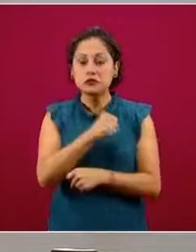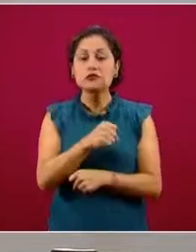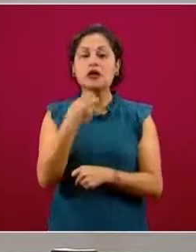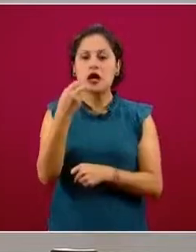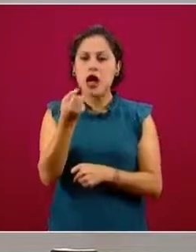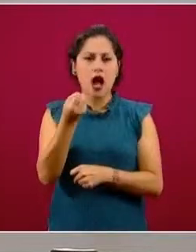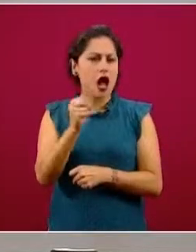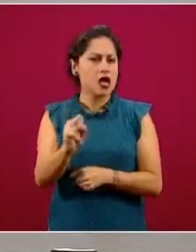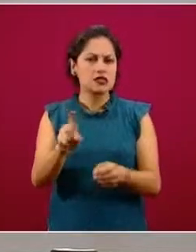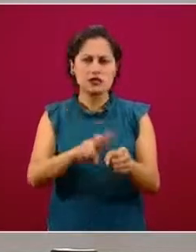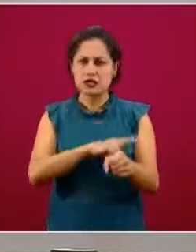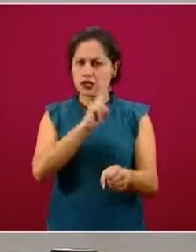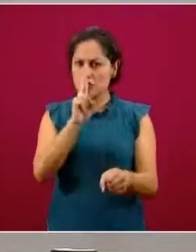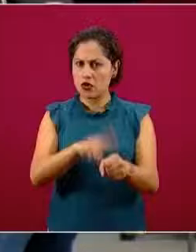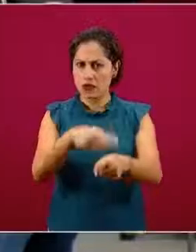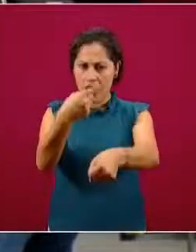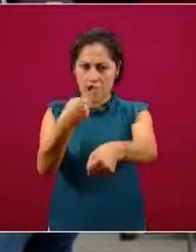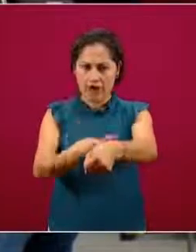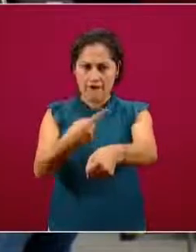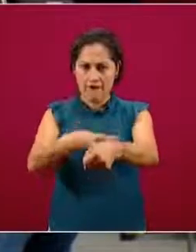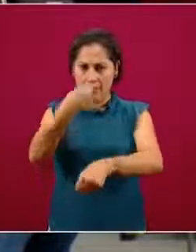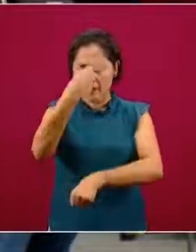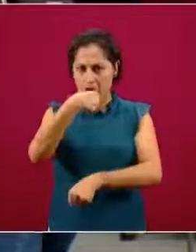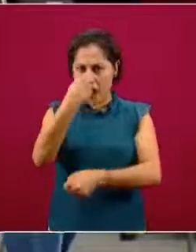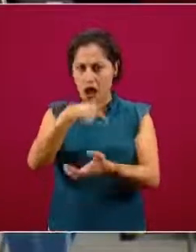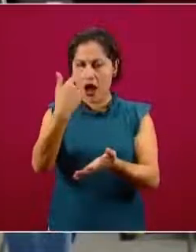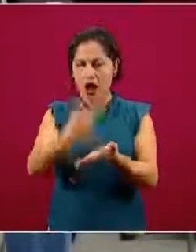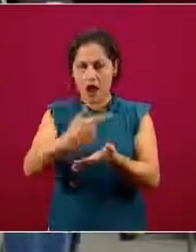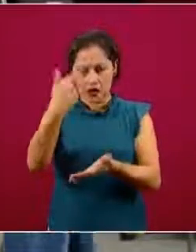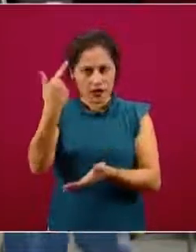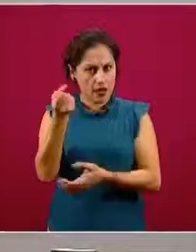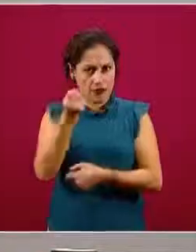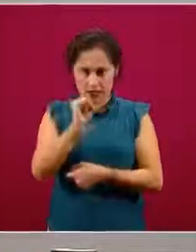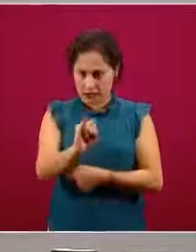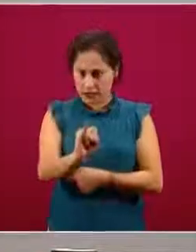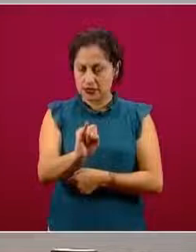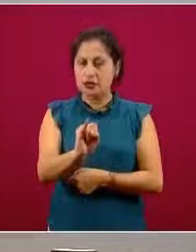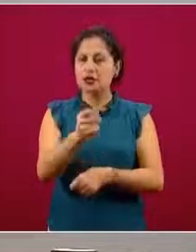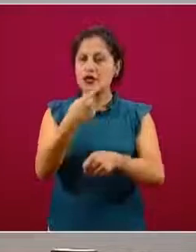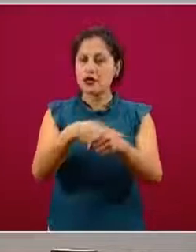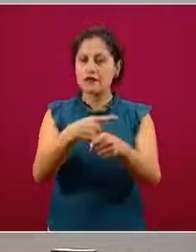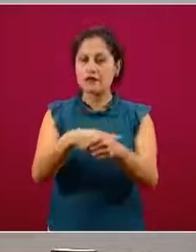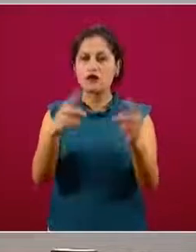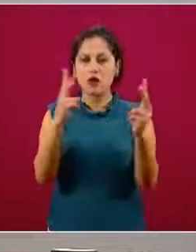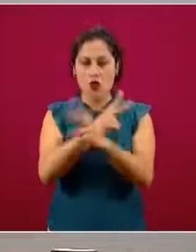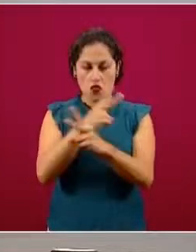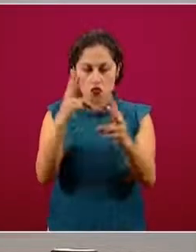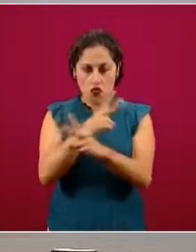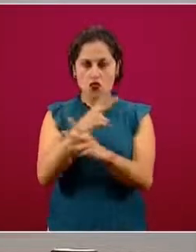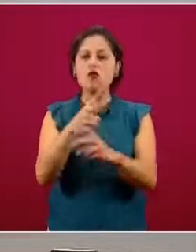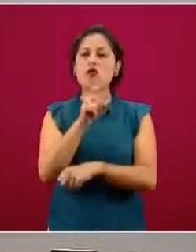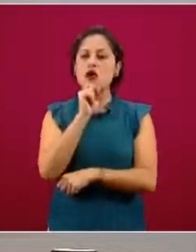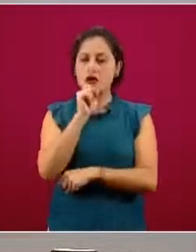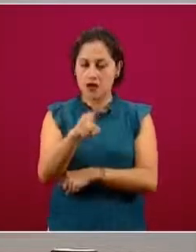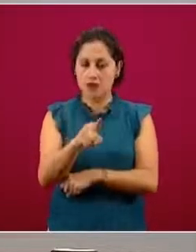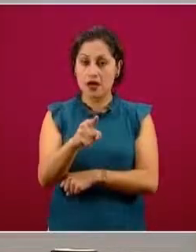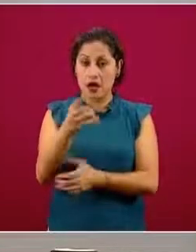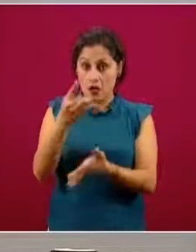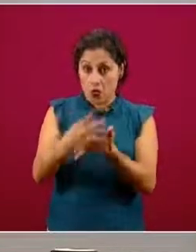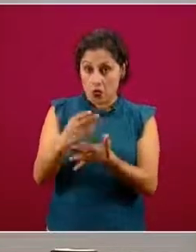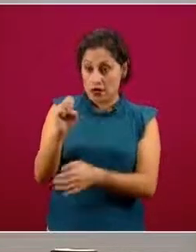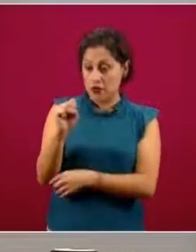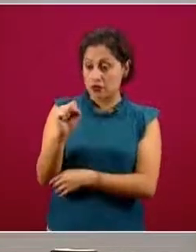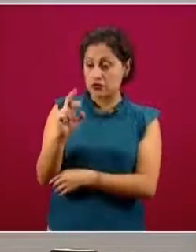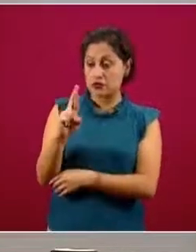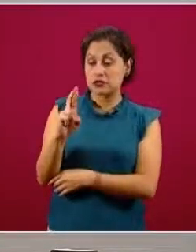enfermedades respiratorias agudas y la razón es que estos virus, no solo el virus SARS-CoV-2 causante de